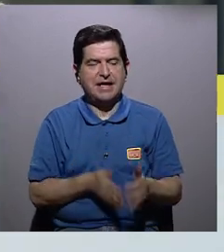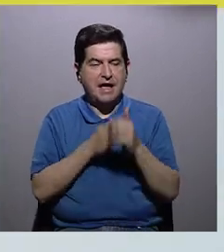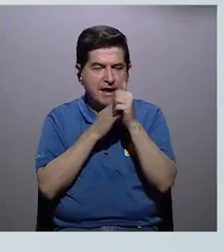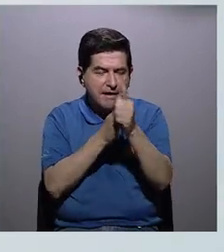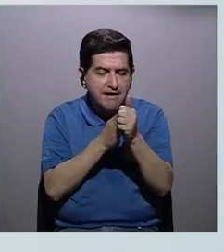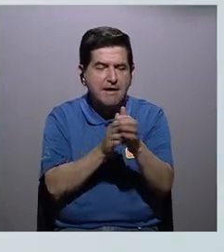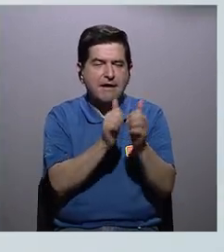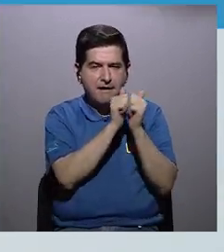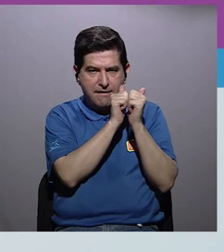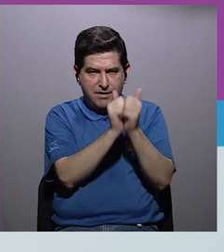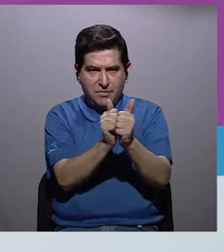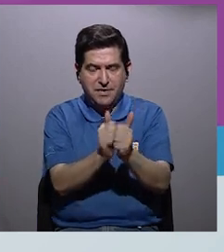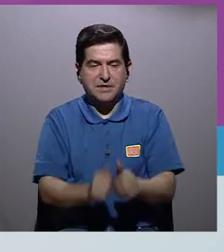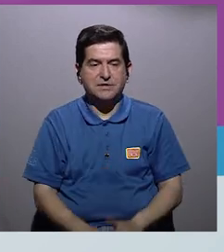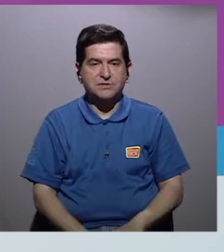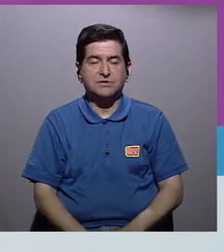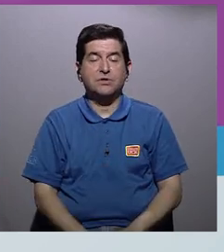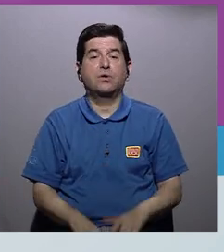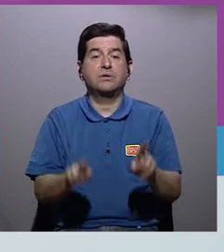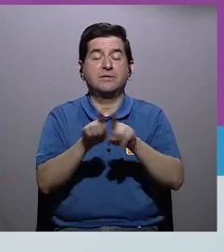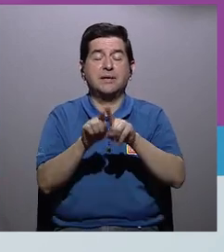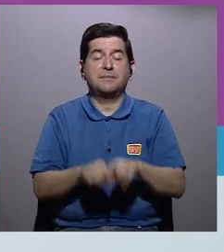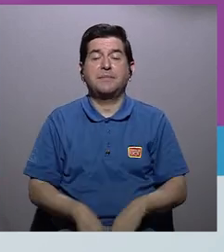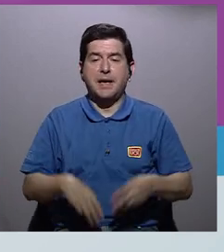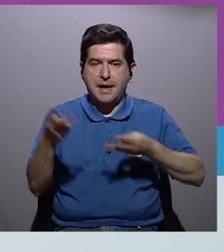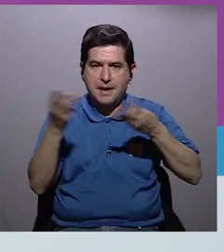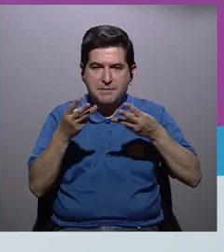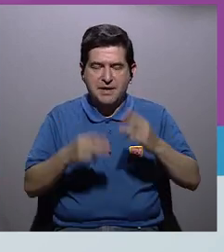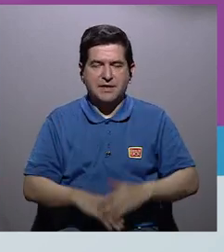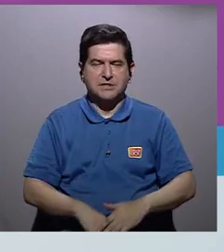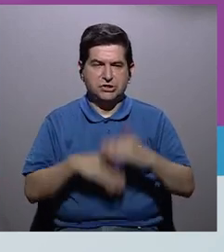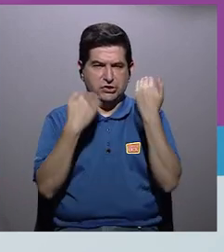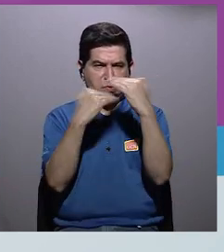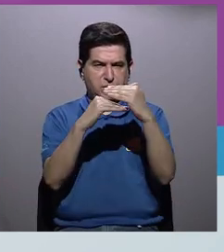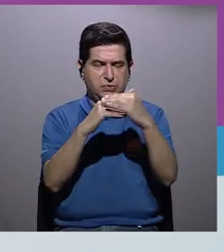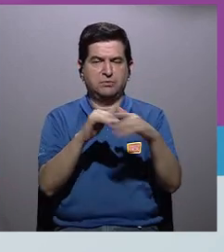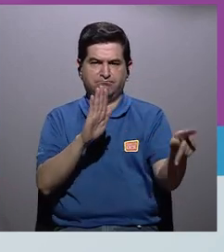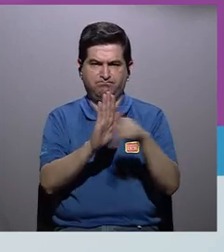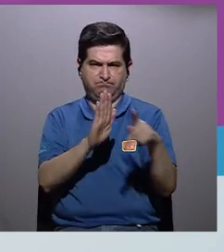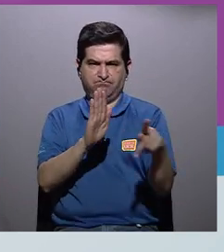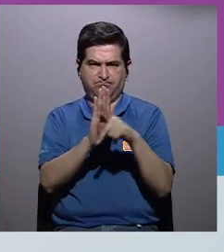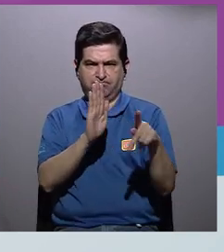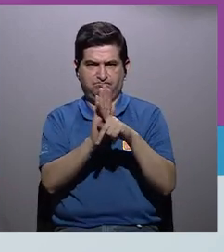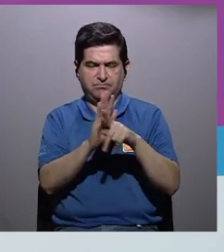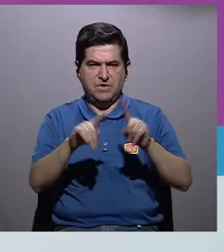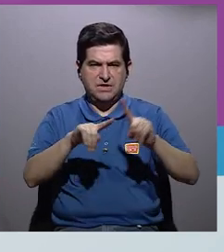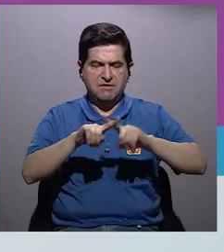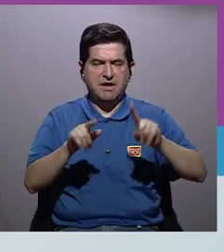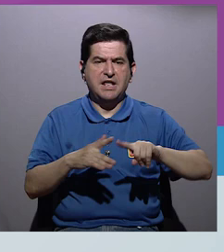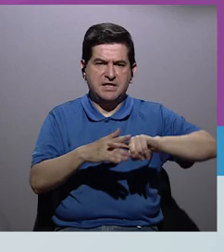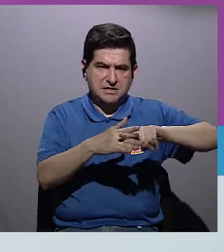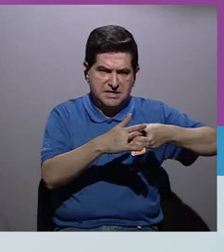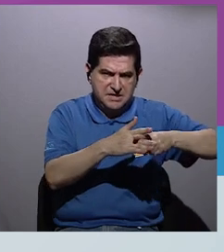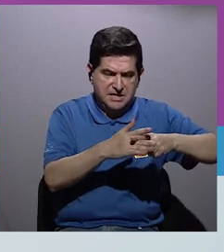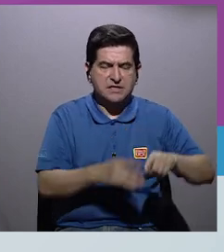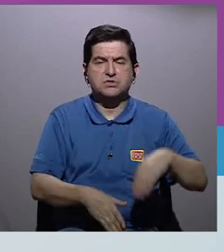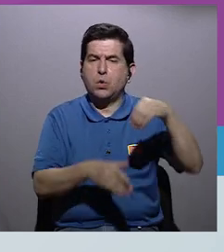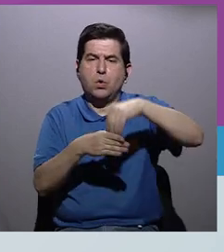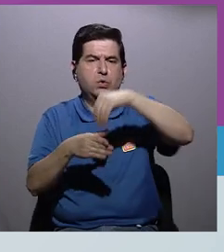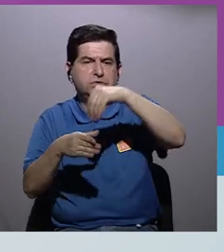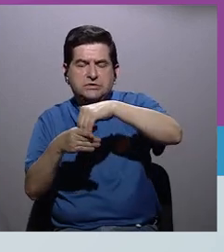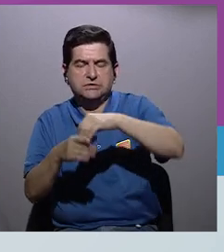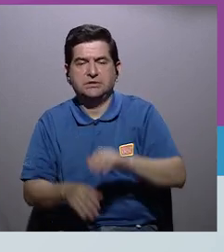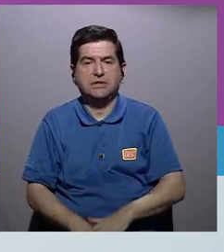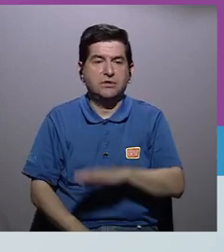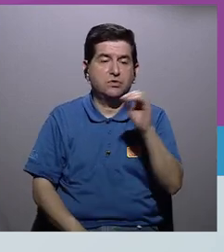y acompañamiento. Está la mediación restrictiva, que más bien es prohibir. Prohibir dispositivos, prohibir acceso a contenidos,